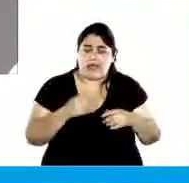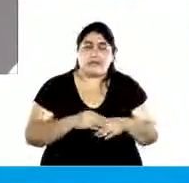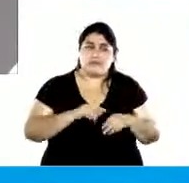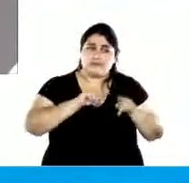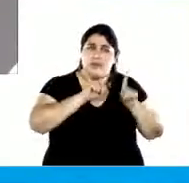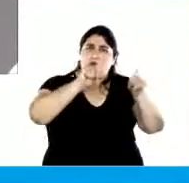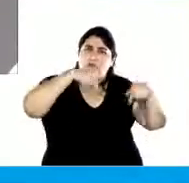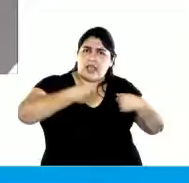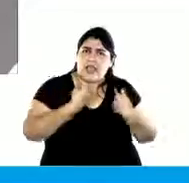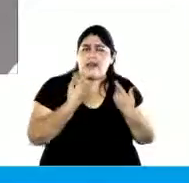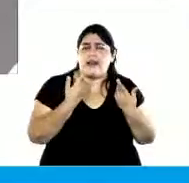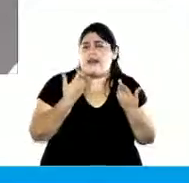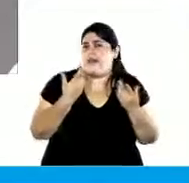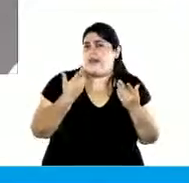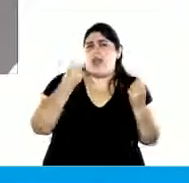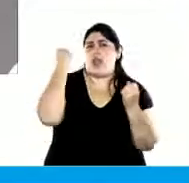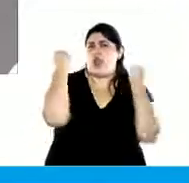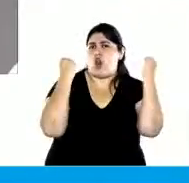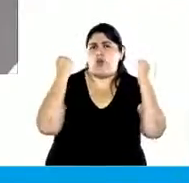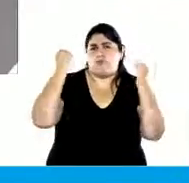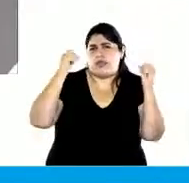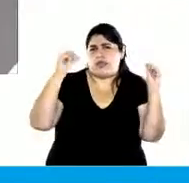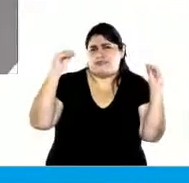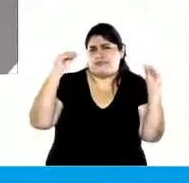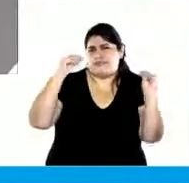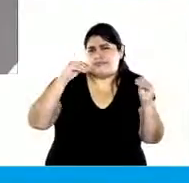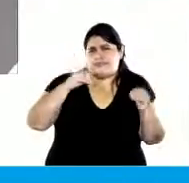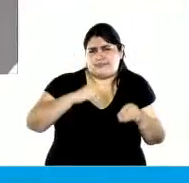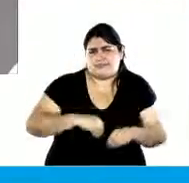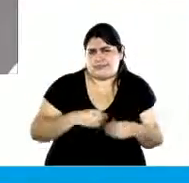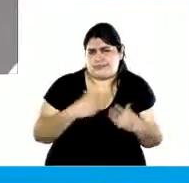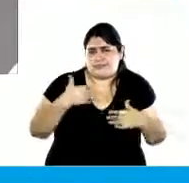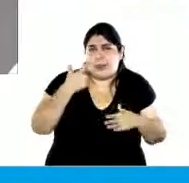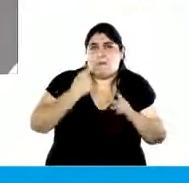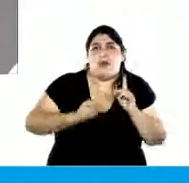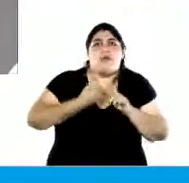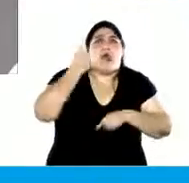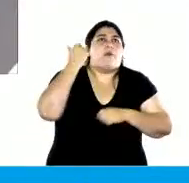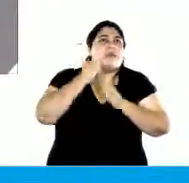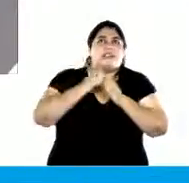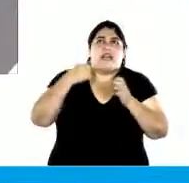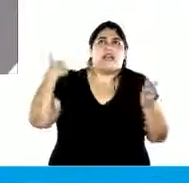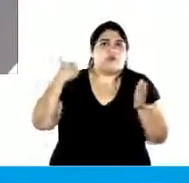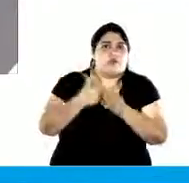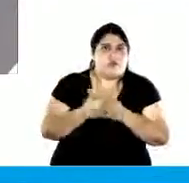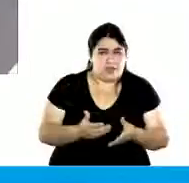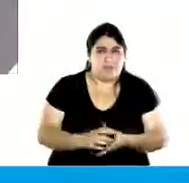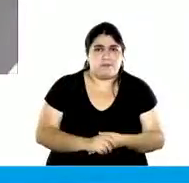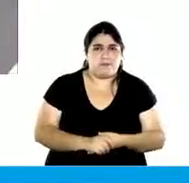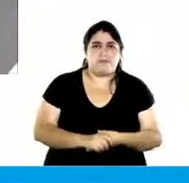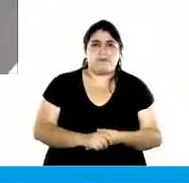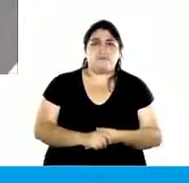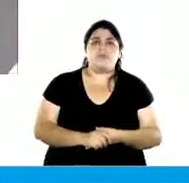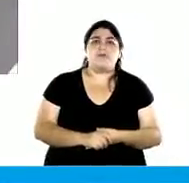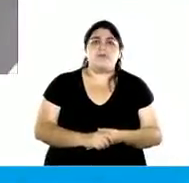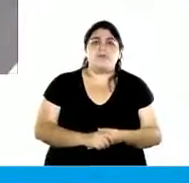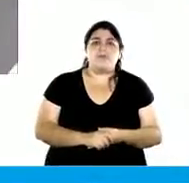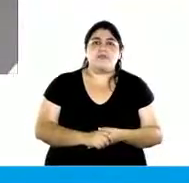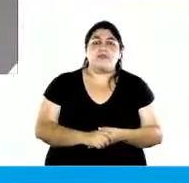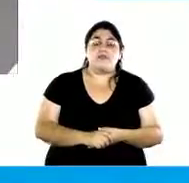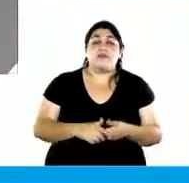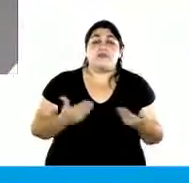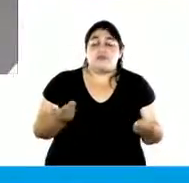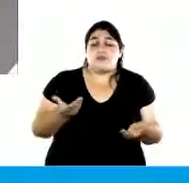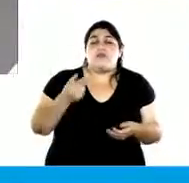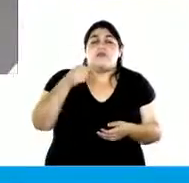una situación de recesión económica casi como nunca se vivió en nuestra provincia de Buenos Aires. En